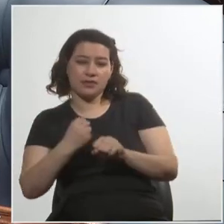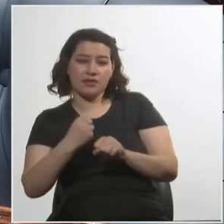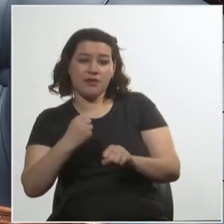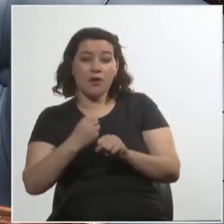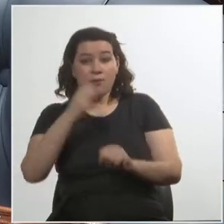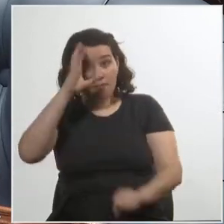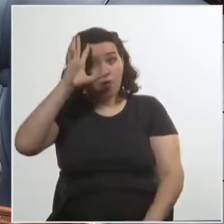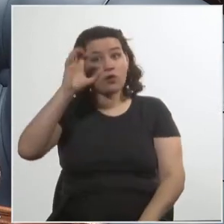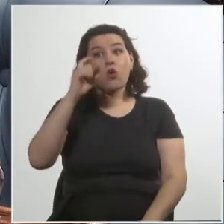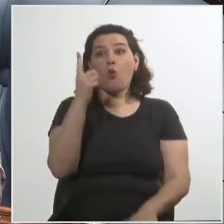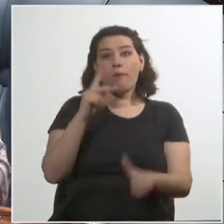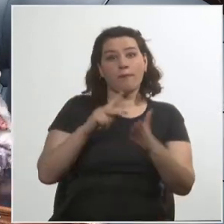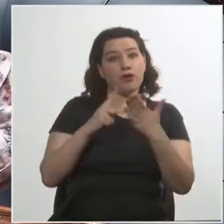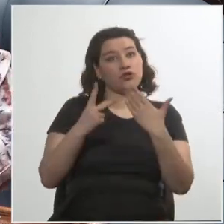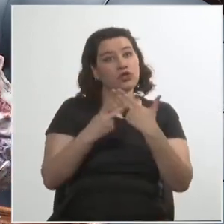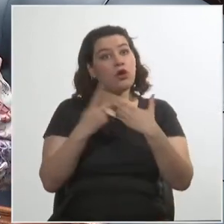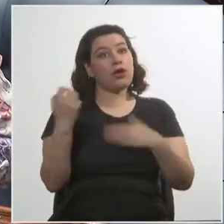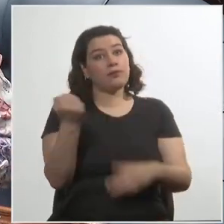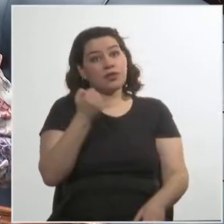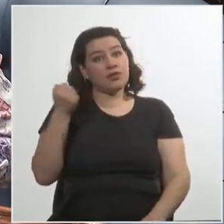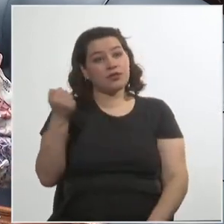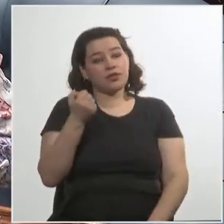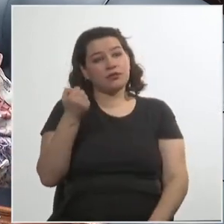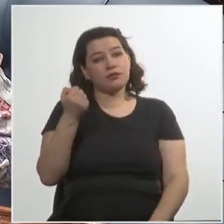uno de los proyectos que priorizamos